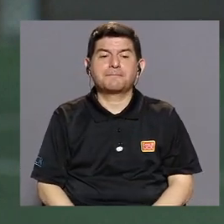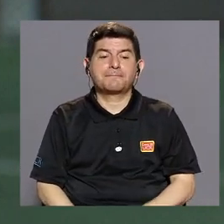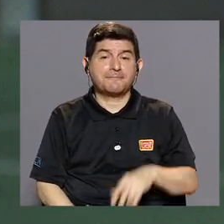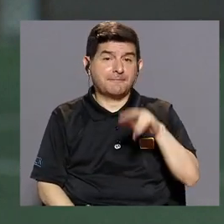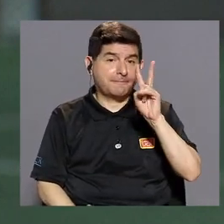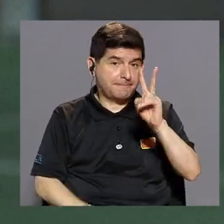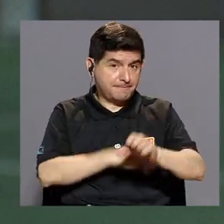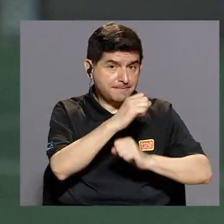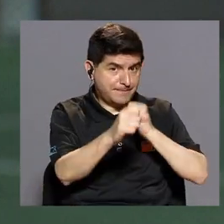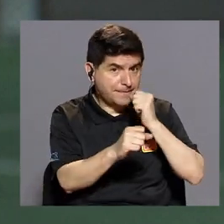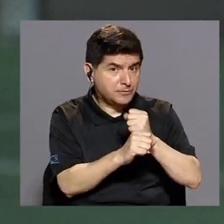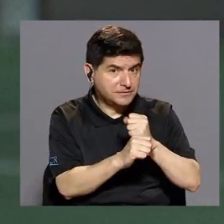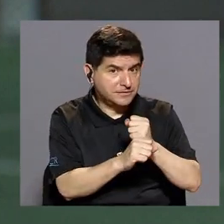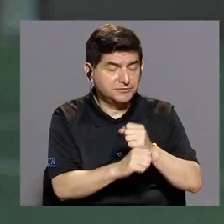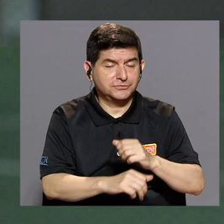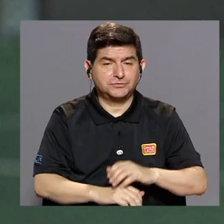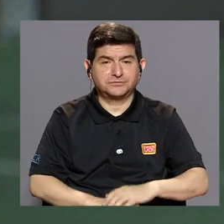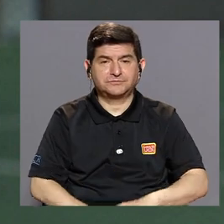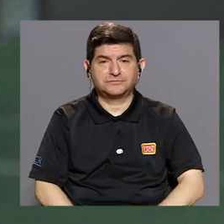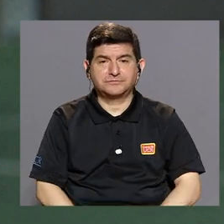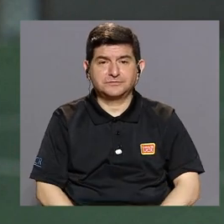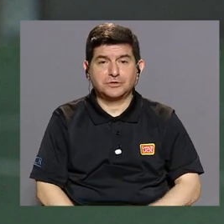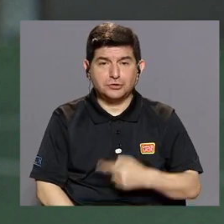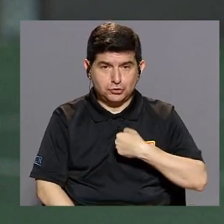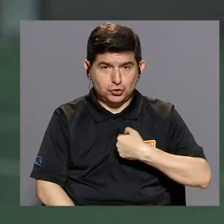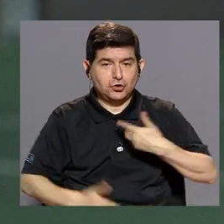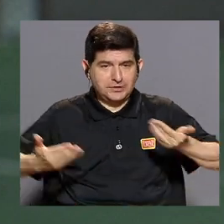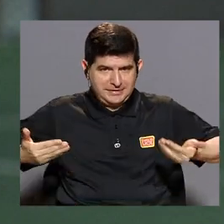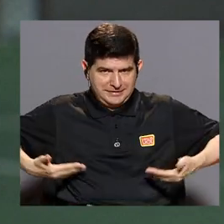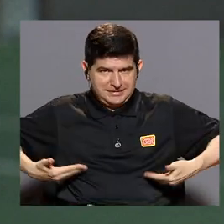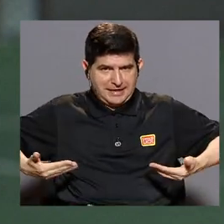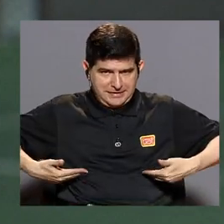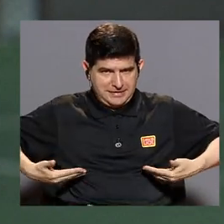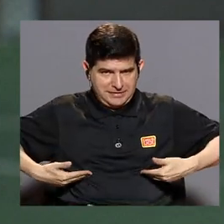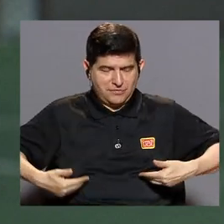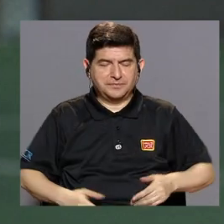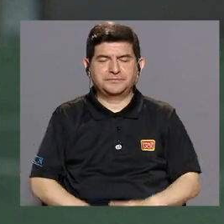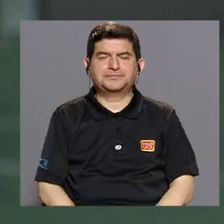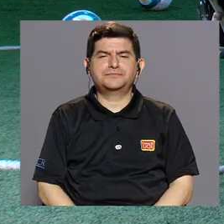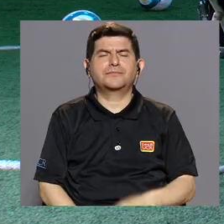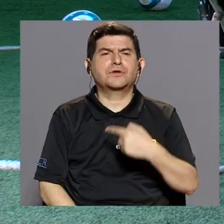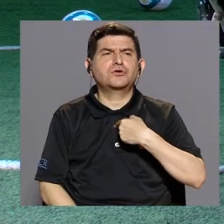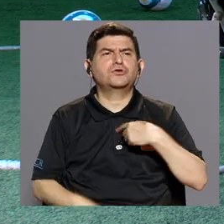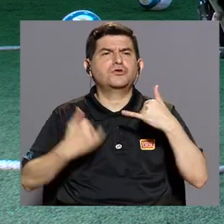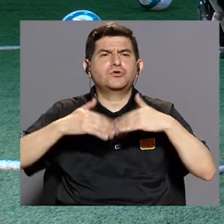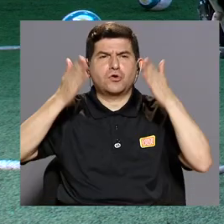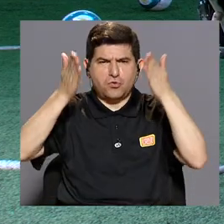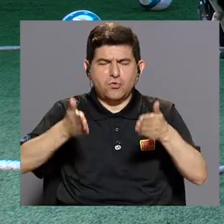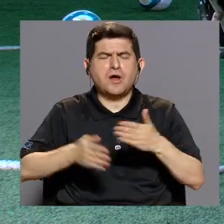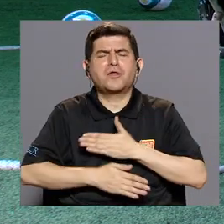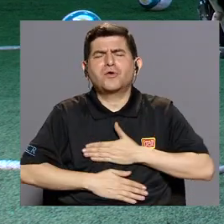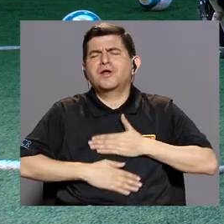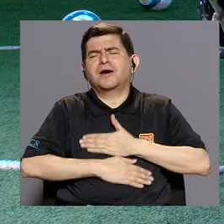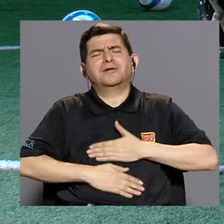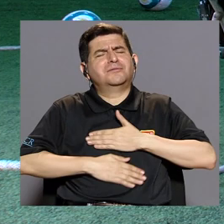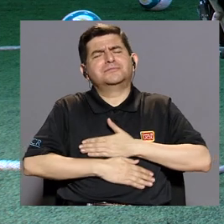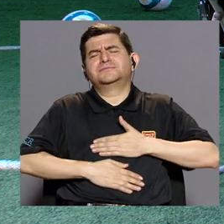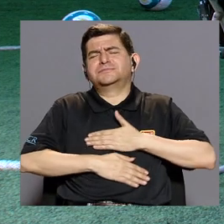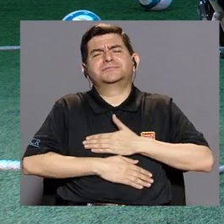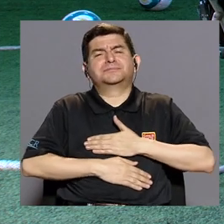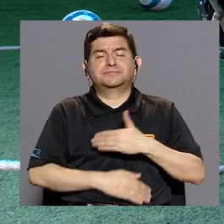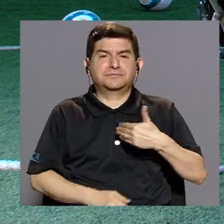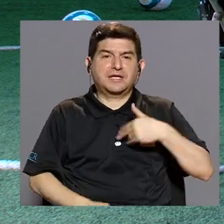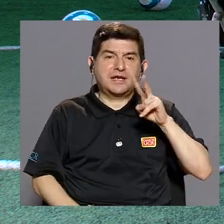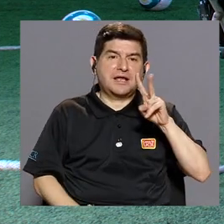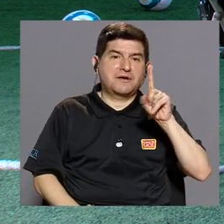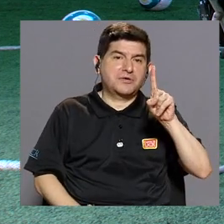fueron 2 años, ¿verdad? Donde, como entrenadora, ¿verdad? Uh-huh. Porque yo estaba como jugadora y lo disfrutaba muchísimo.